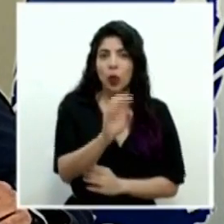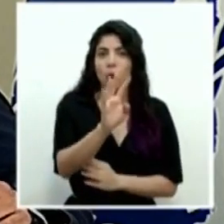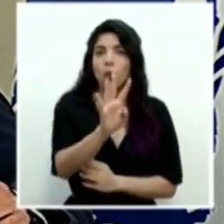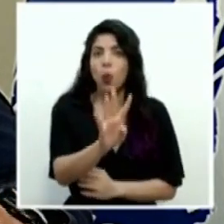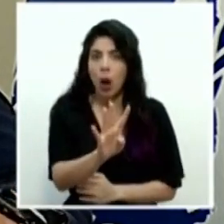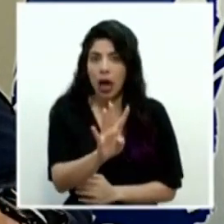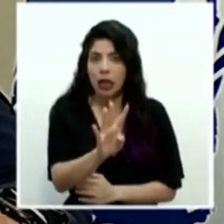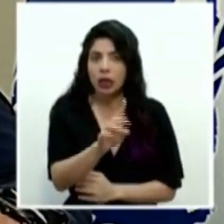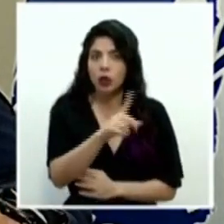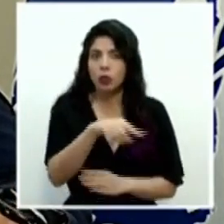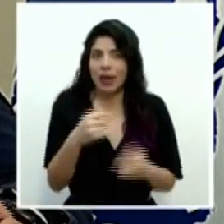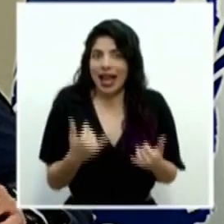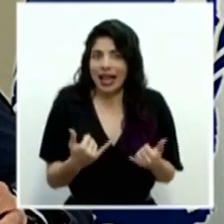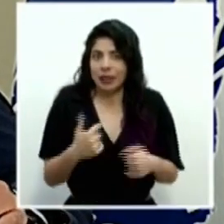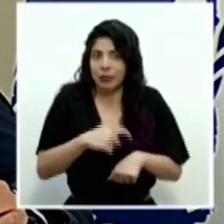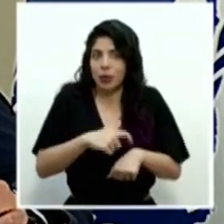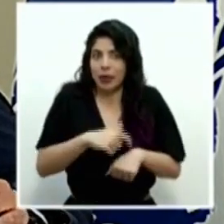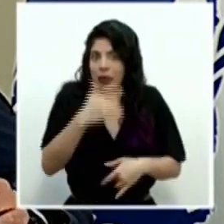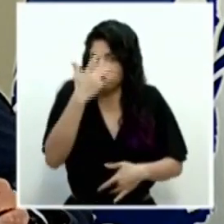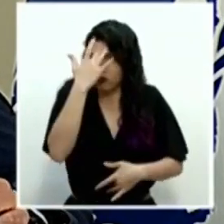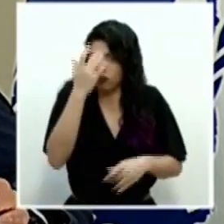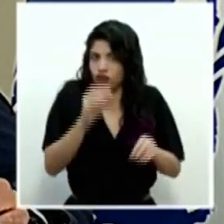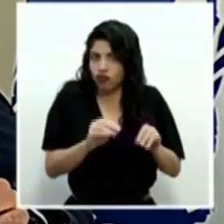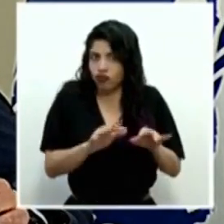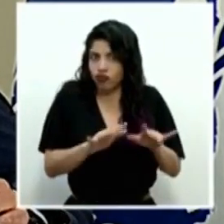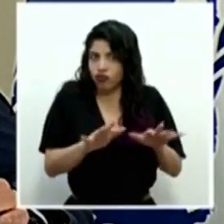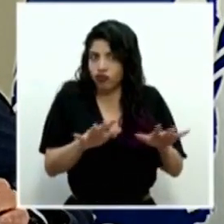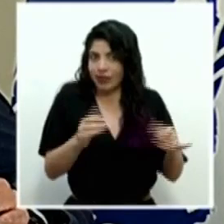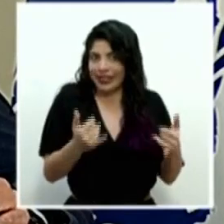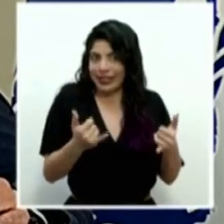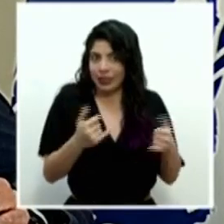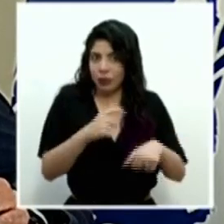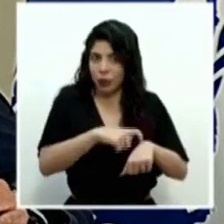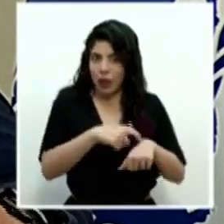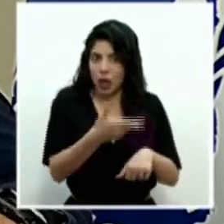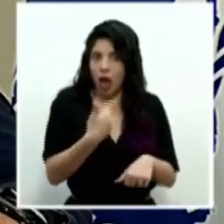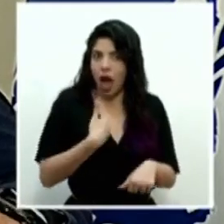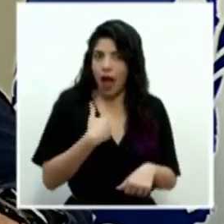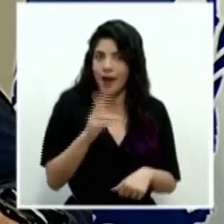7.104 casos que están activos, están transmitiendo el virus en estos momentos.